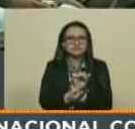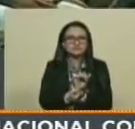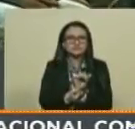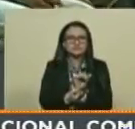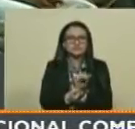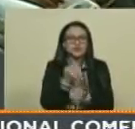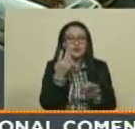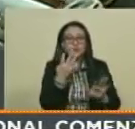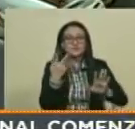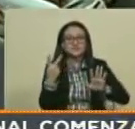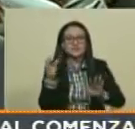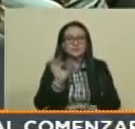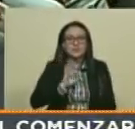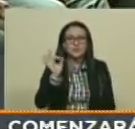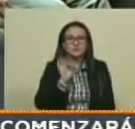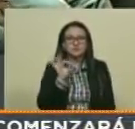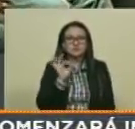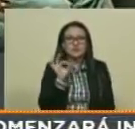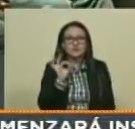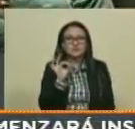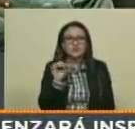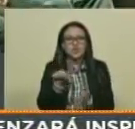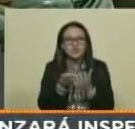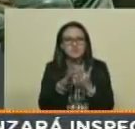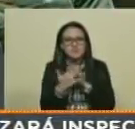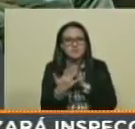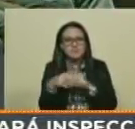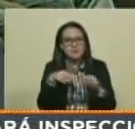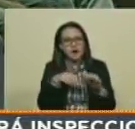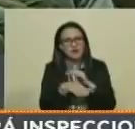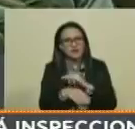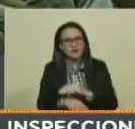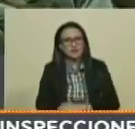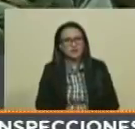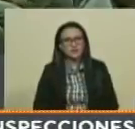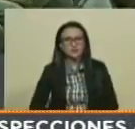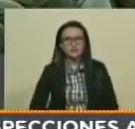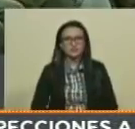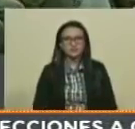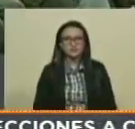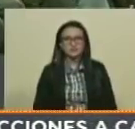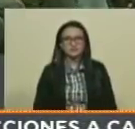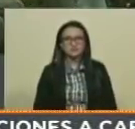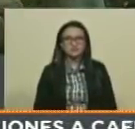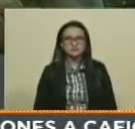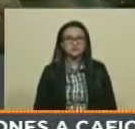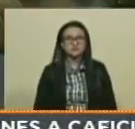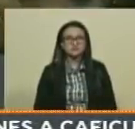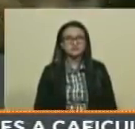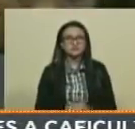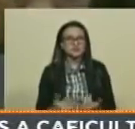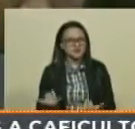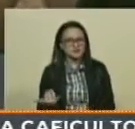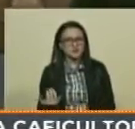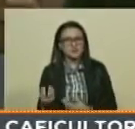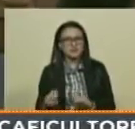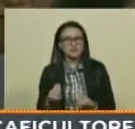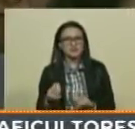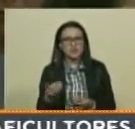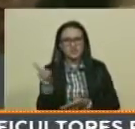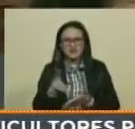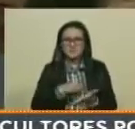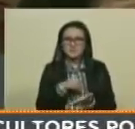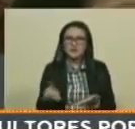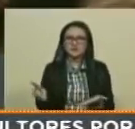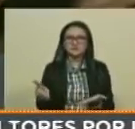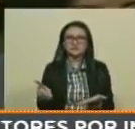el 97% vienen ¿de dónde? De los barrios populares. Aquí no es que estamos haciendo una cuestión de discriminación,